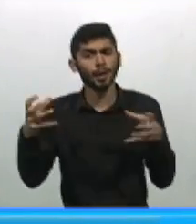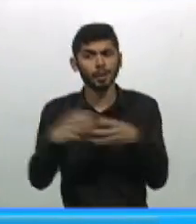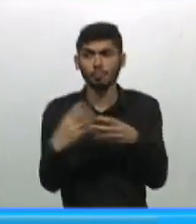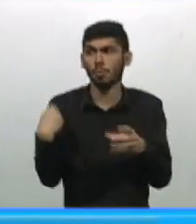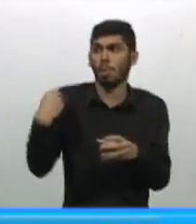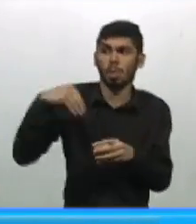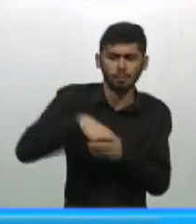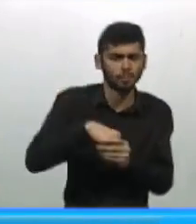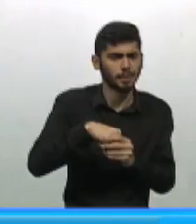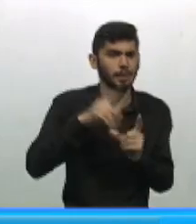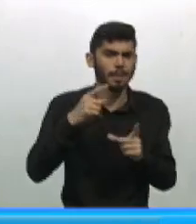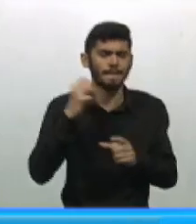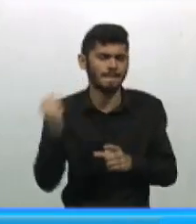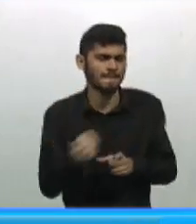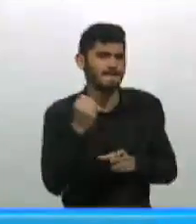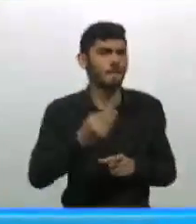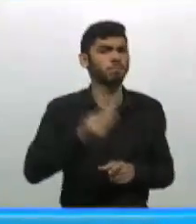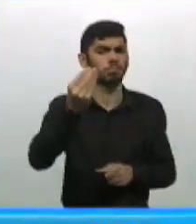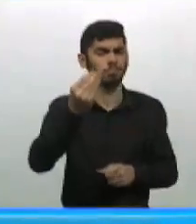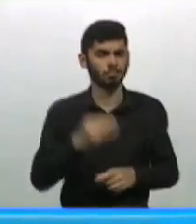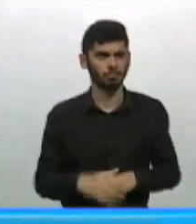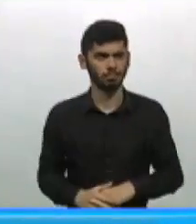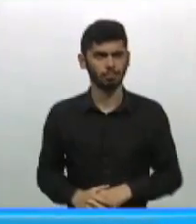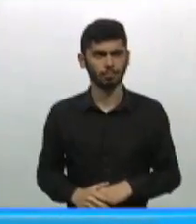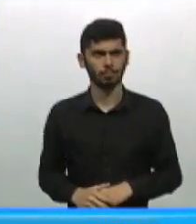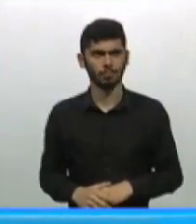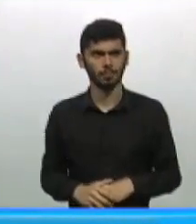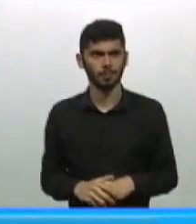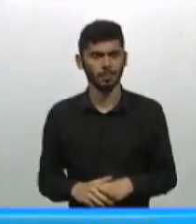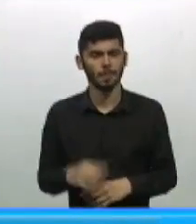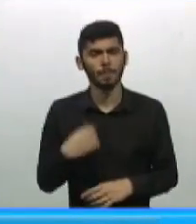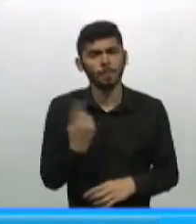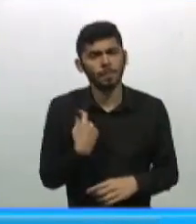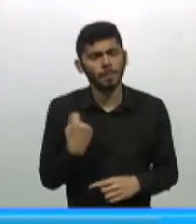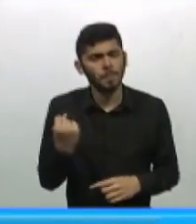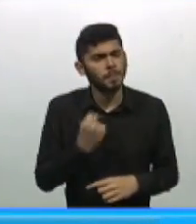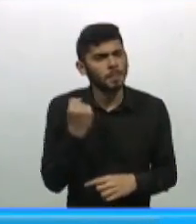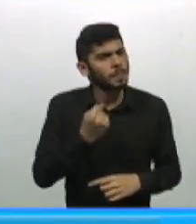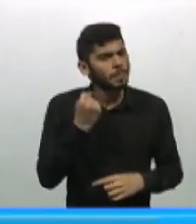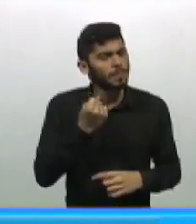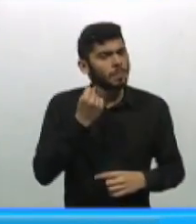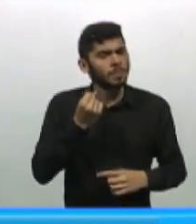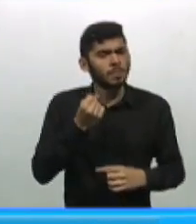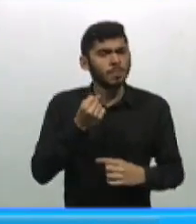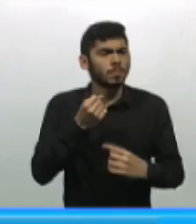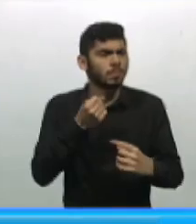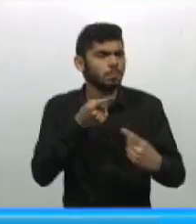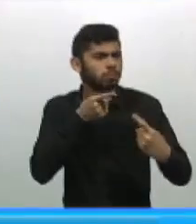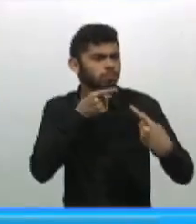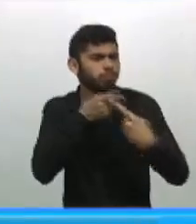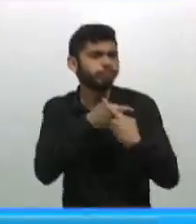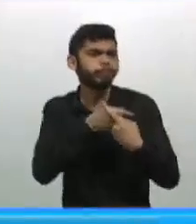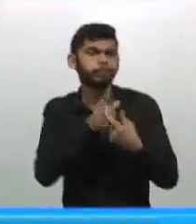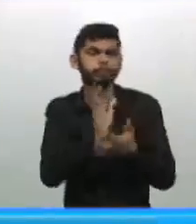ansias de Buscar el podio en esta copa del mundo sobre todo es hacer frente a a lo que ellos Proponen no eh la verdad